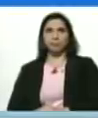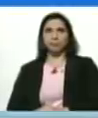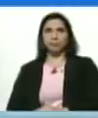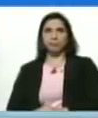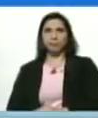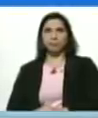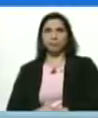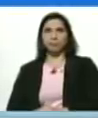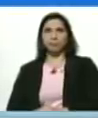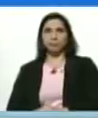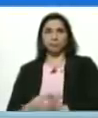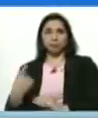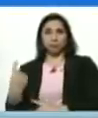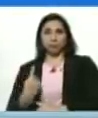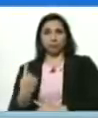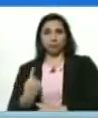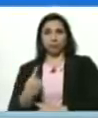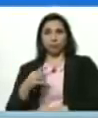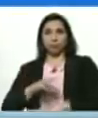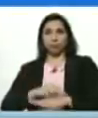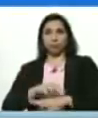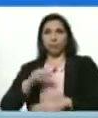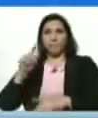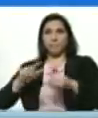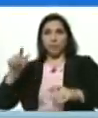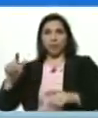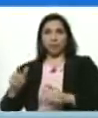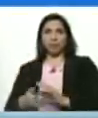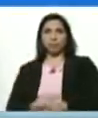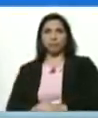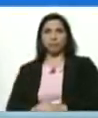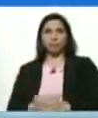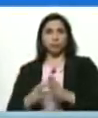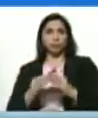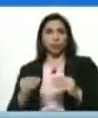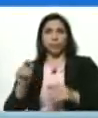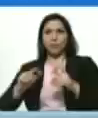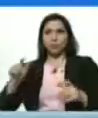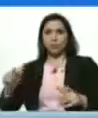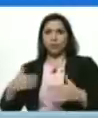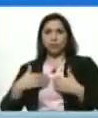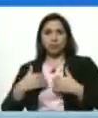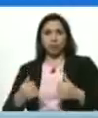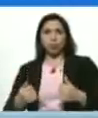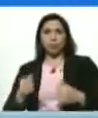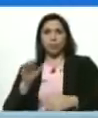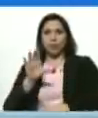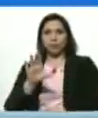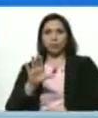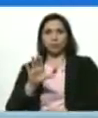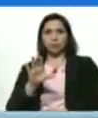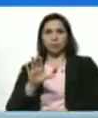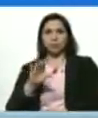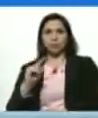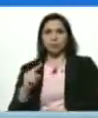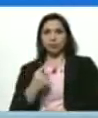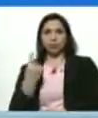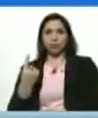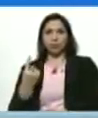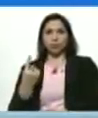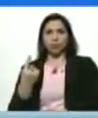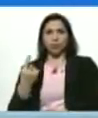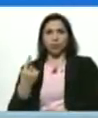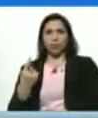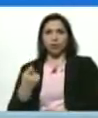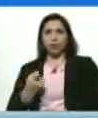se priorizó por el personal médico todo el personal sanitario del país se priorizó por el transporte de